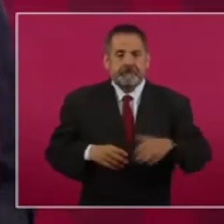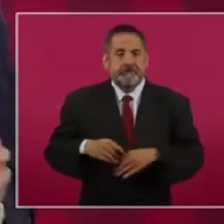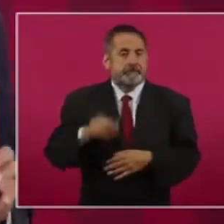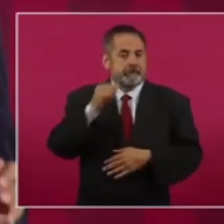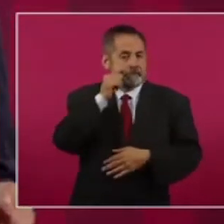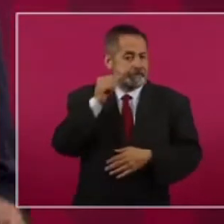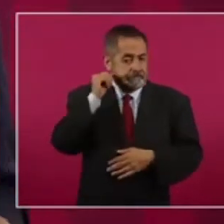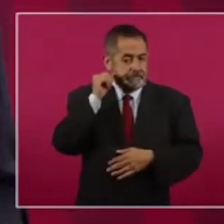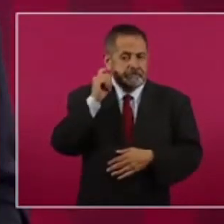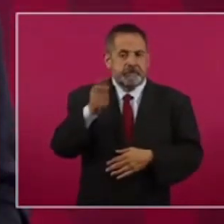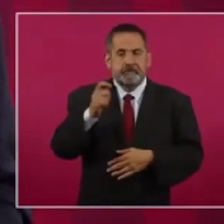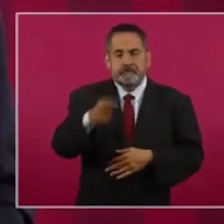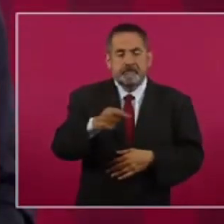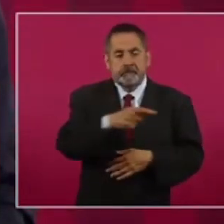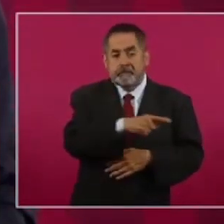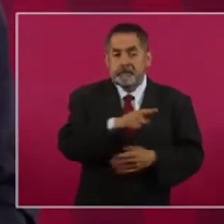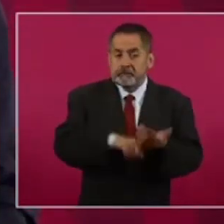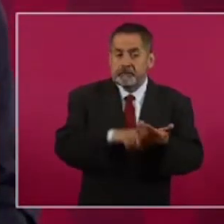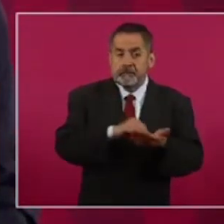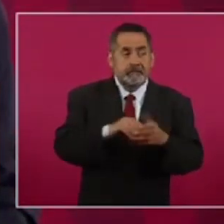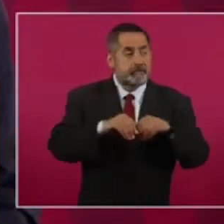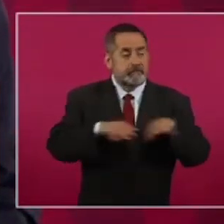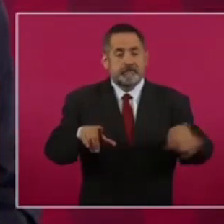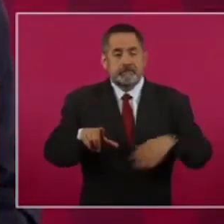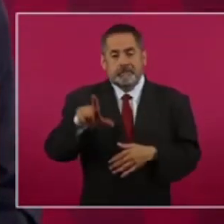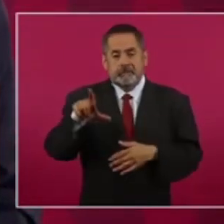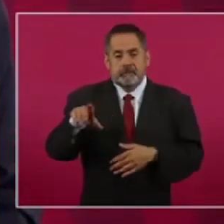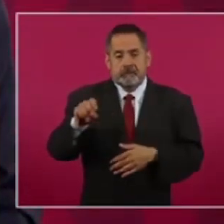ayer sacó Loret de Mola